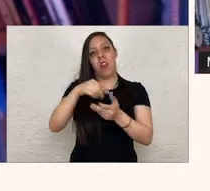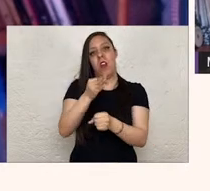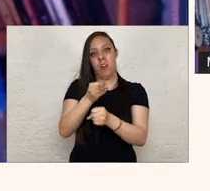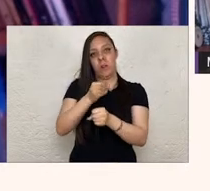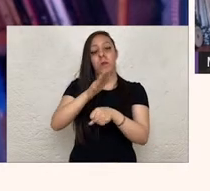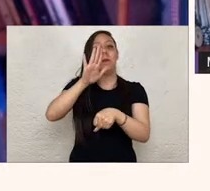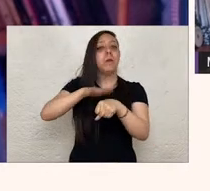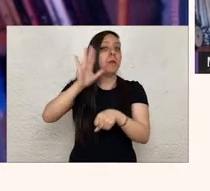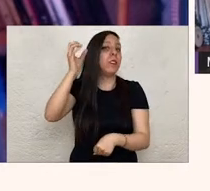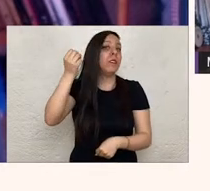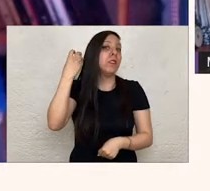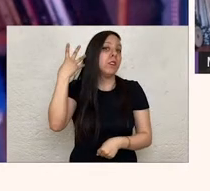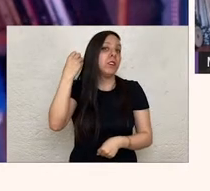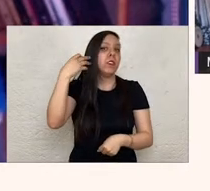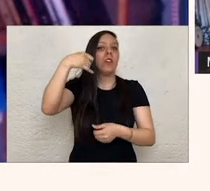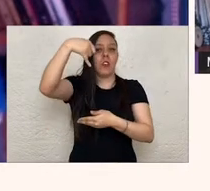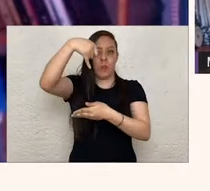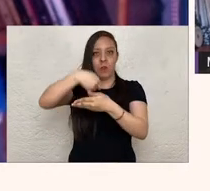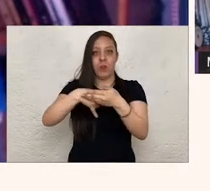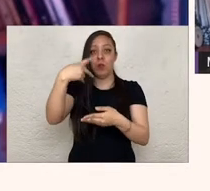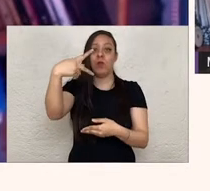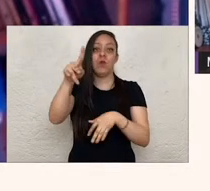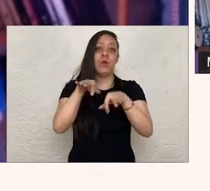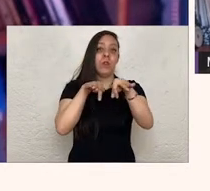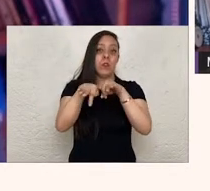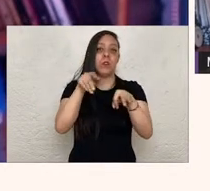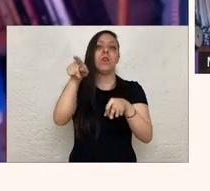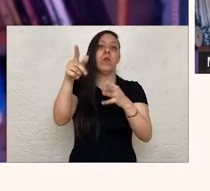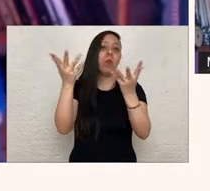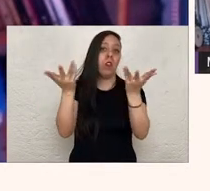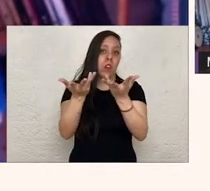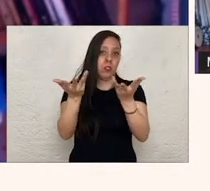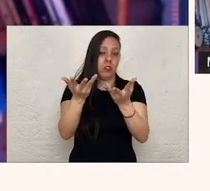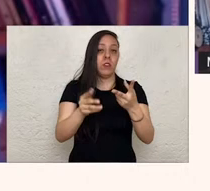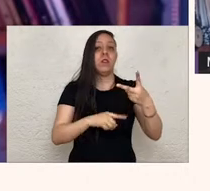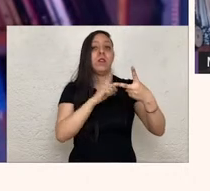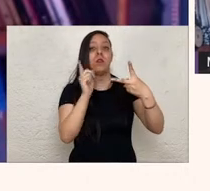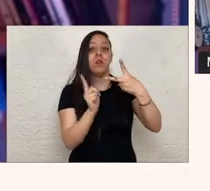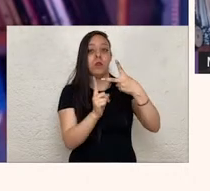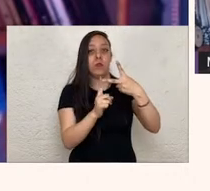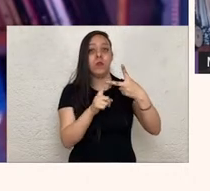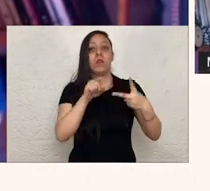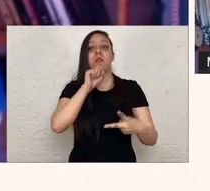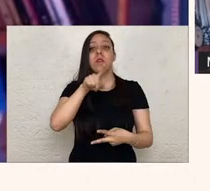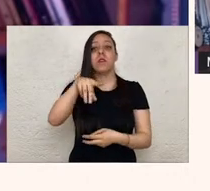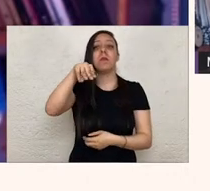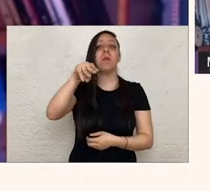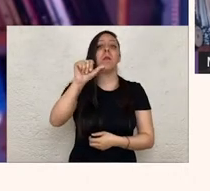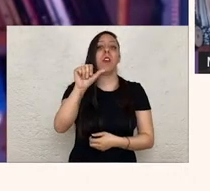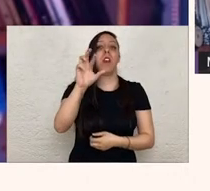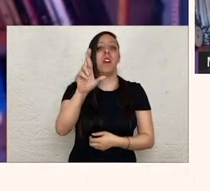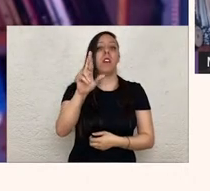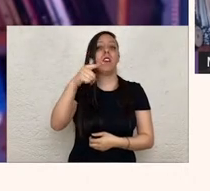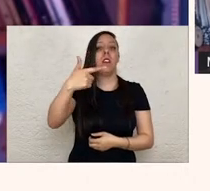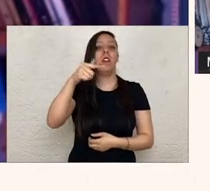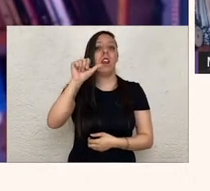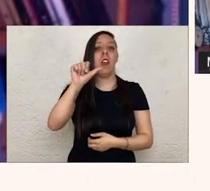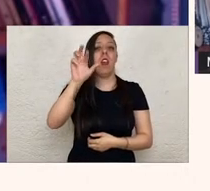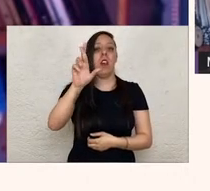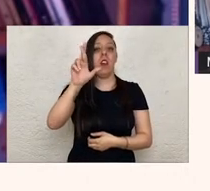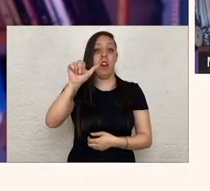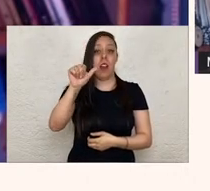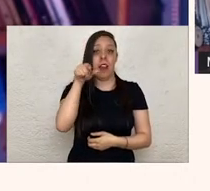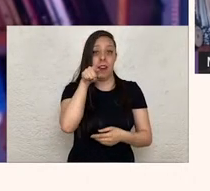nos podría abundar precisamente en este trabajo que ella realizó. Y también nos acompaña Márgara Millán, ella